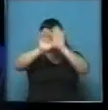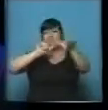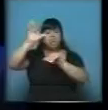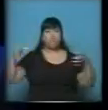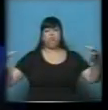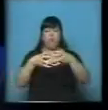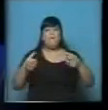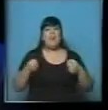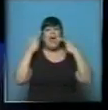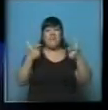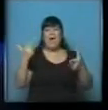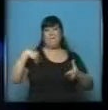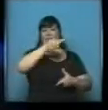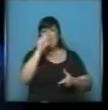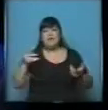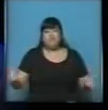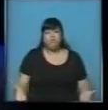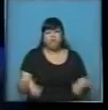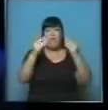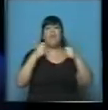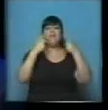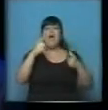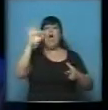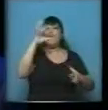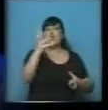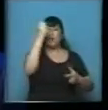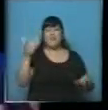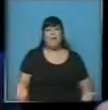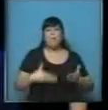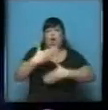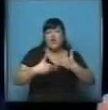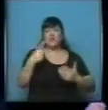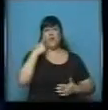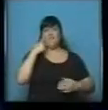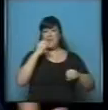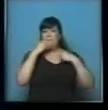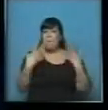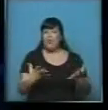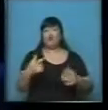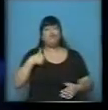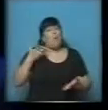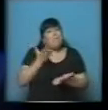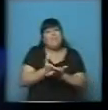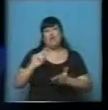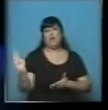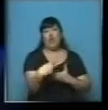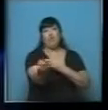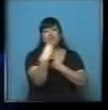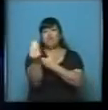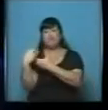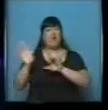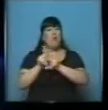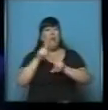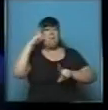poner el país a crecer, para crear oportunidades de progreso y que todos podamos vivir mejor. Y les pido a todos que se sumen, dejando de lado